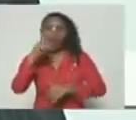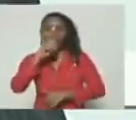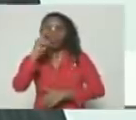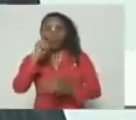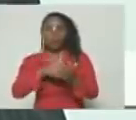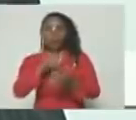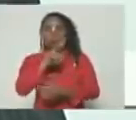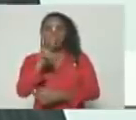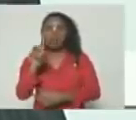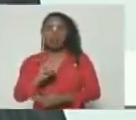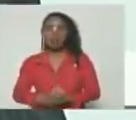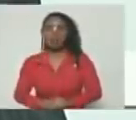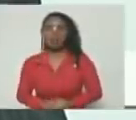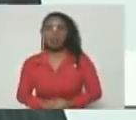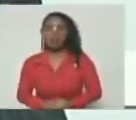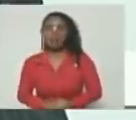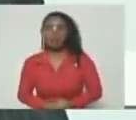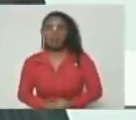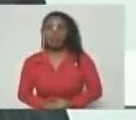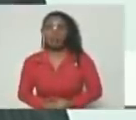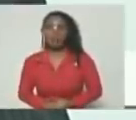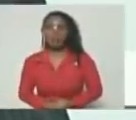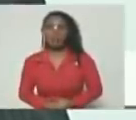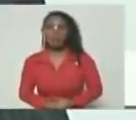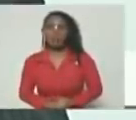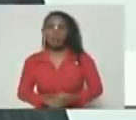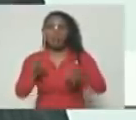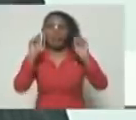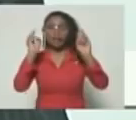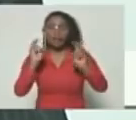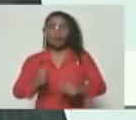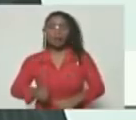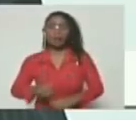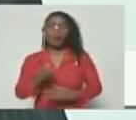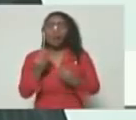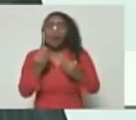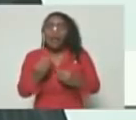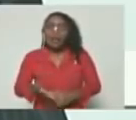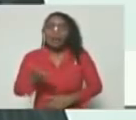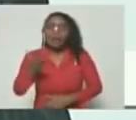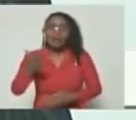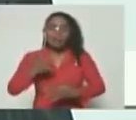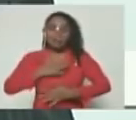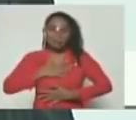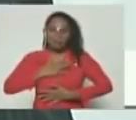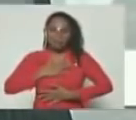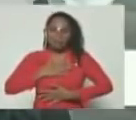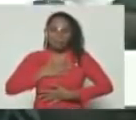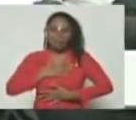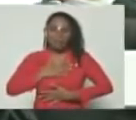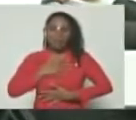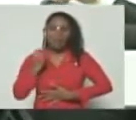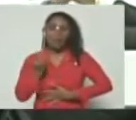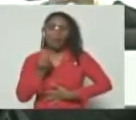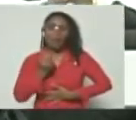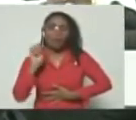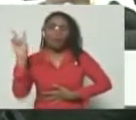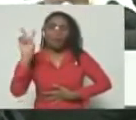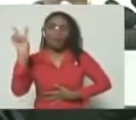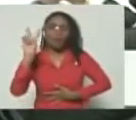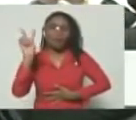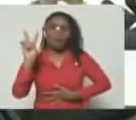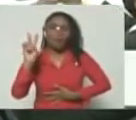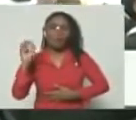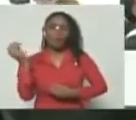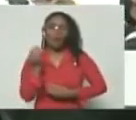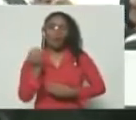2020, en el caso muy particular mía, como venezolano, como